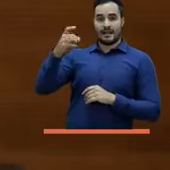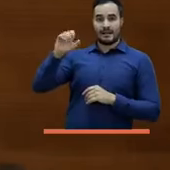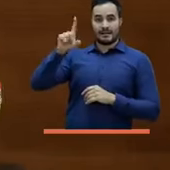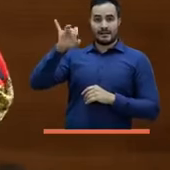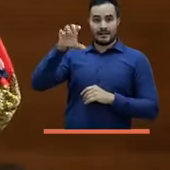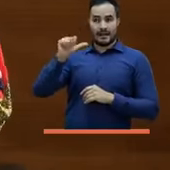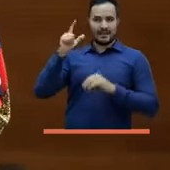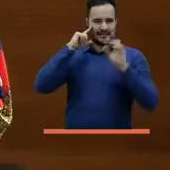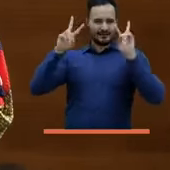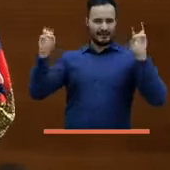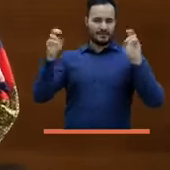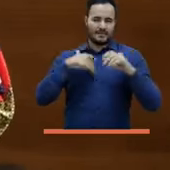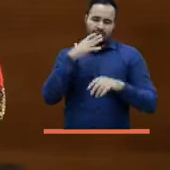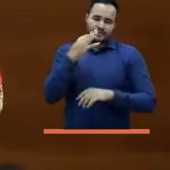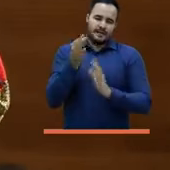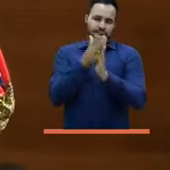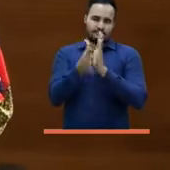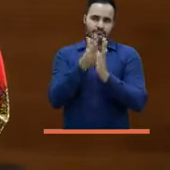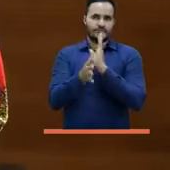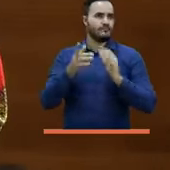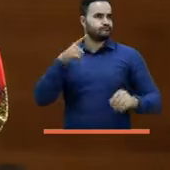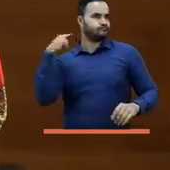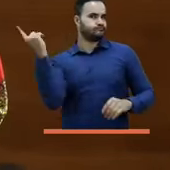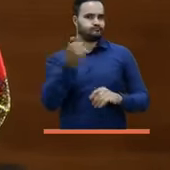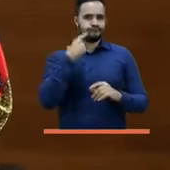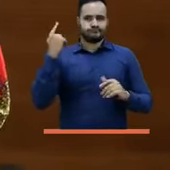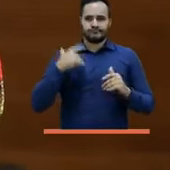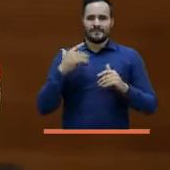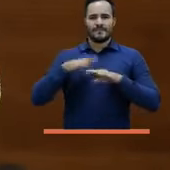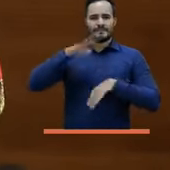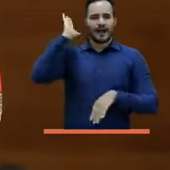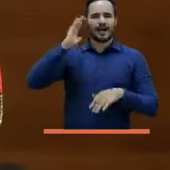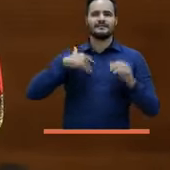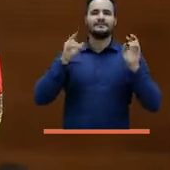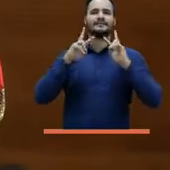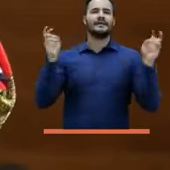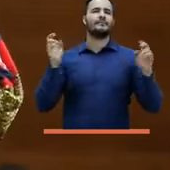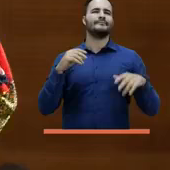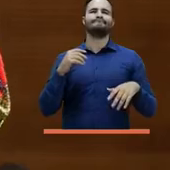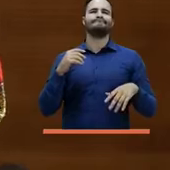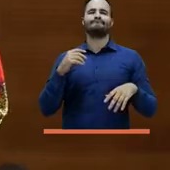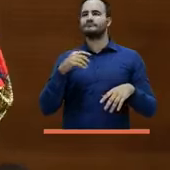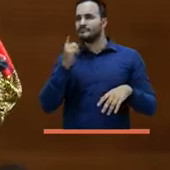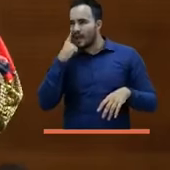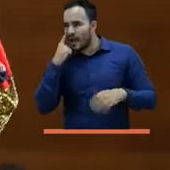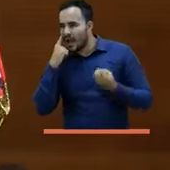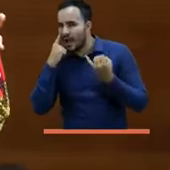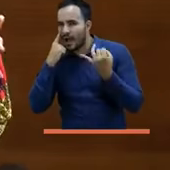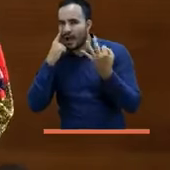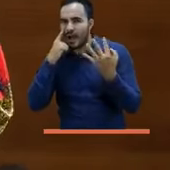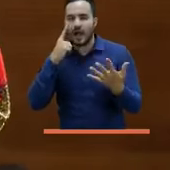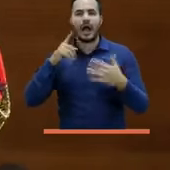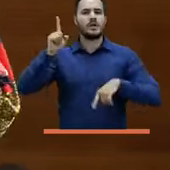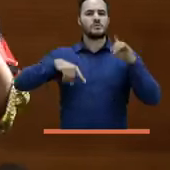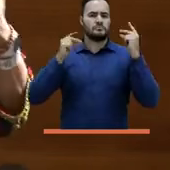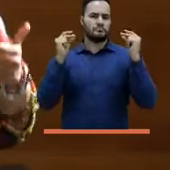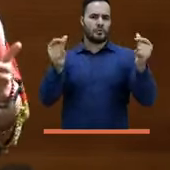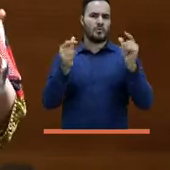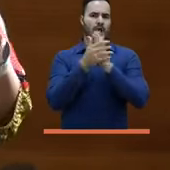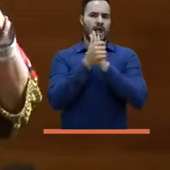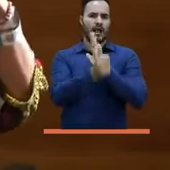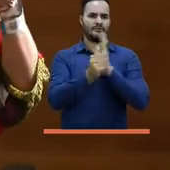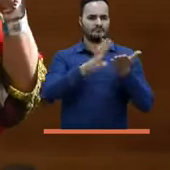y a nivel mundial nos han hablado de esas habilidades se pueden encontrar en pocas horas o sea puedes empezar a desarrollar en pocas horas